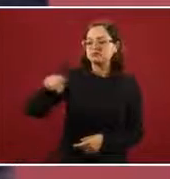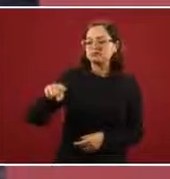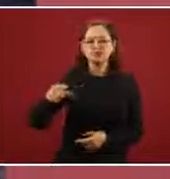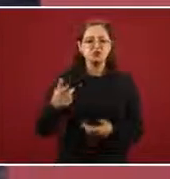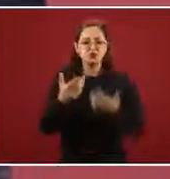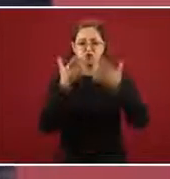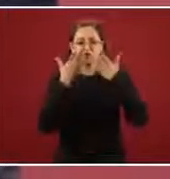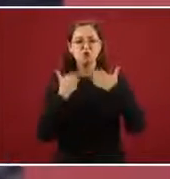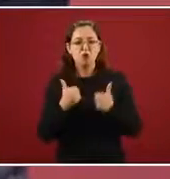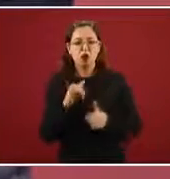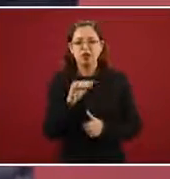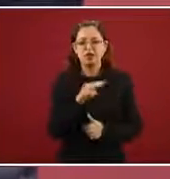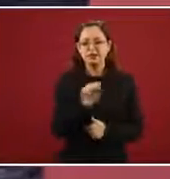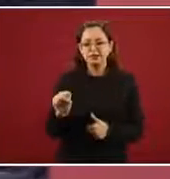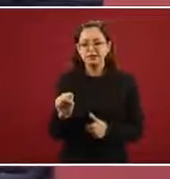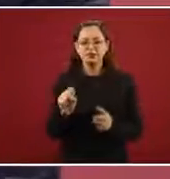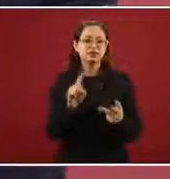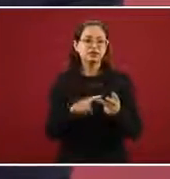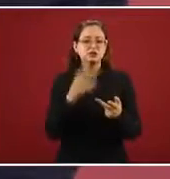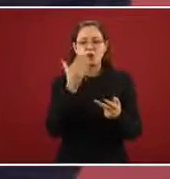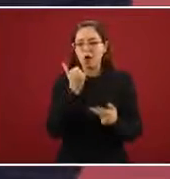seguridad social.